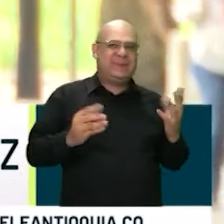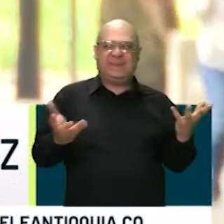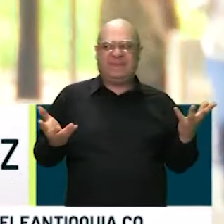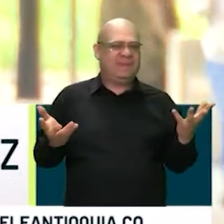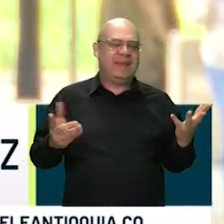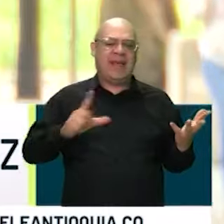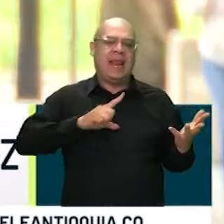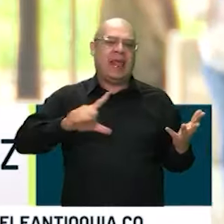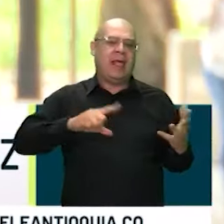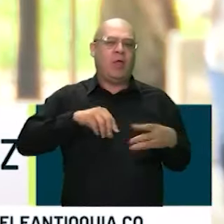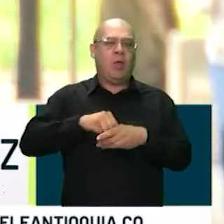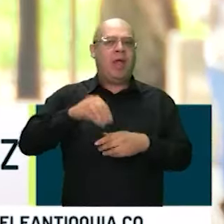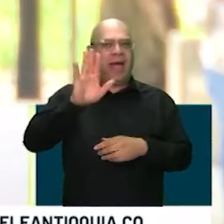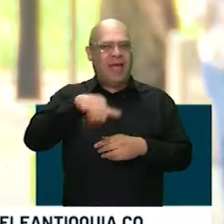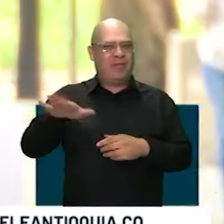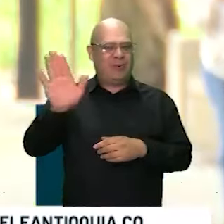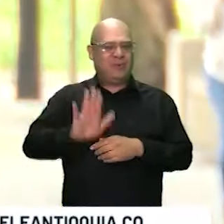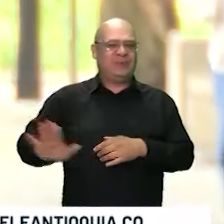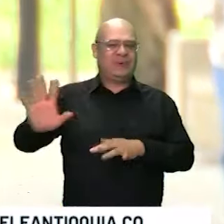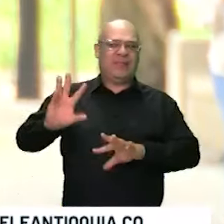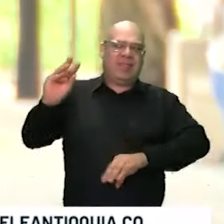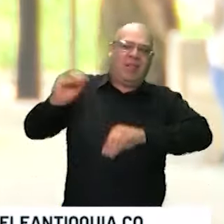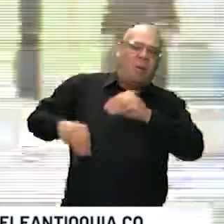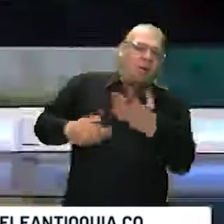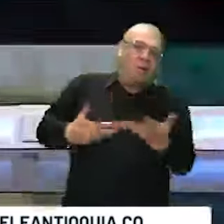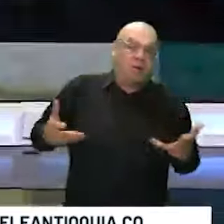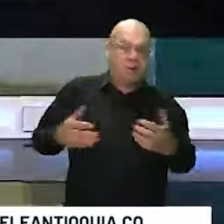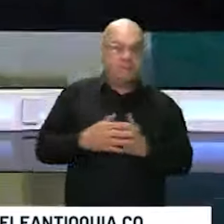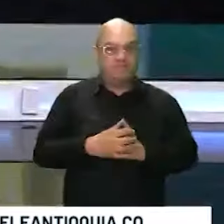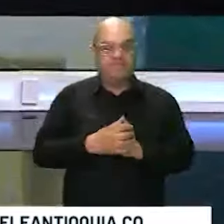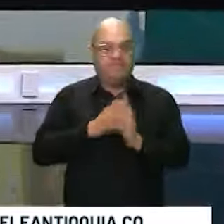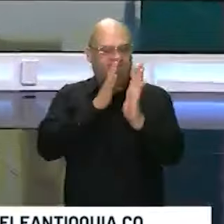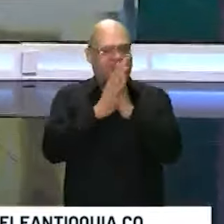en el departamento de Antioquia. Compañeros, continúen ustedes con más en Teleantioquia Noticias.